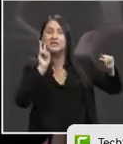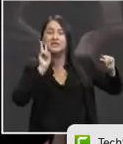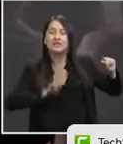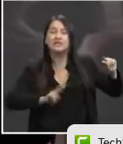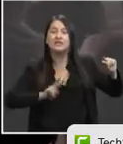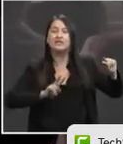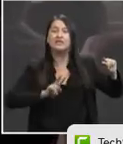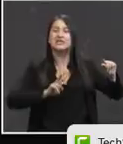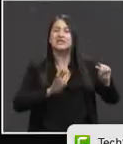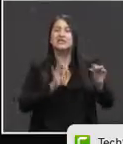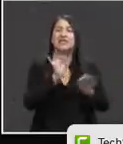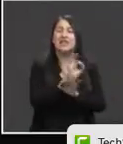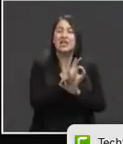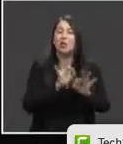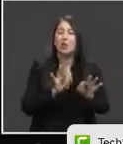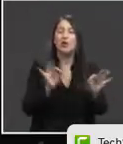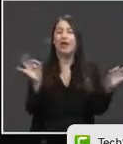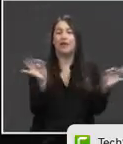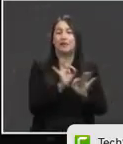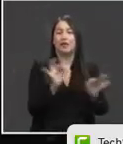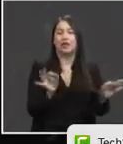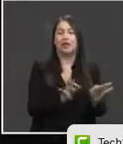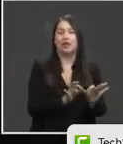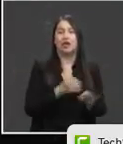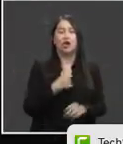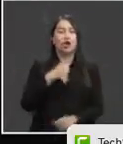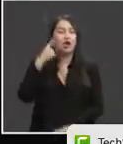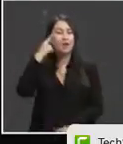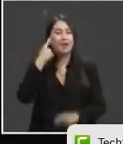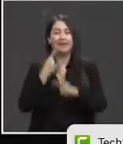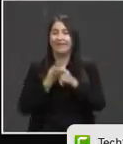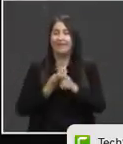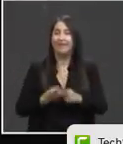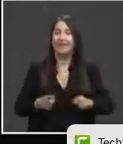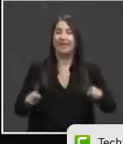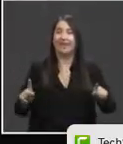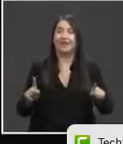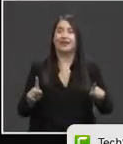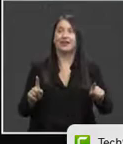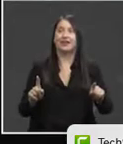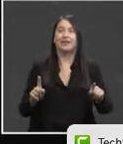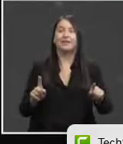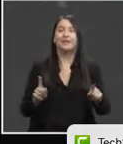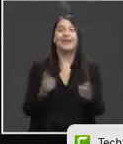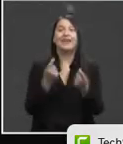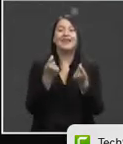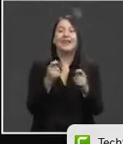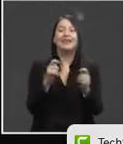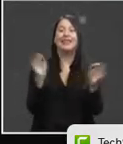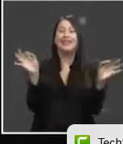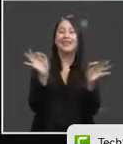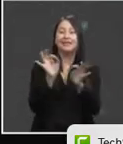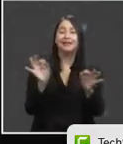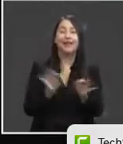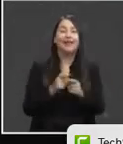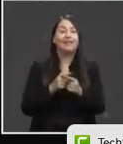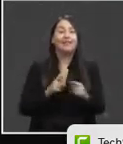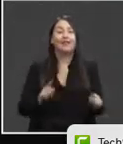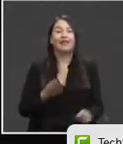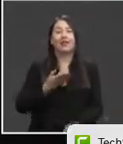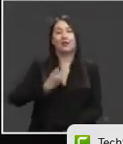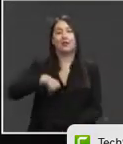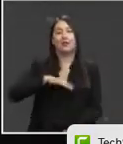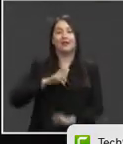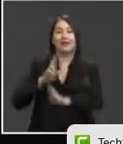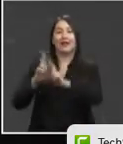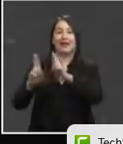proceso de digitalización que piensa distinto, que permite instalar de manera distinta nuestra relación,